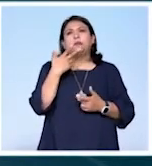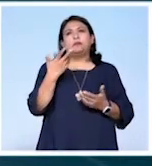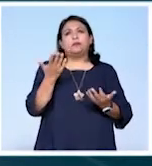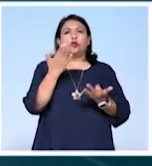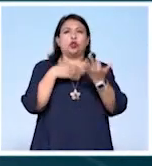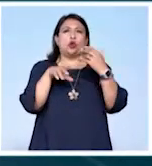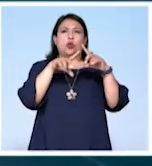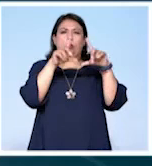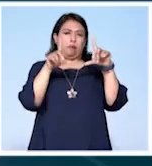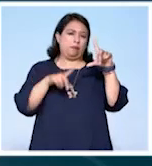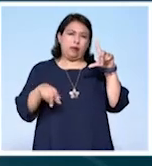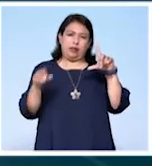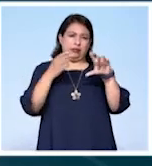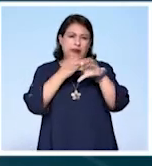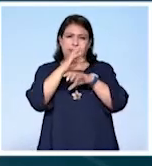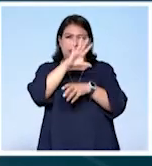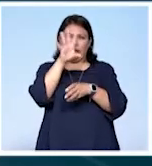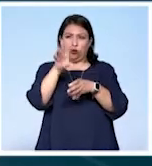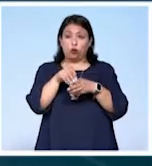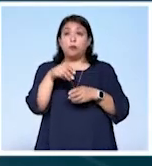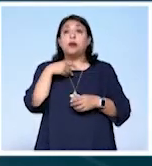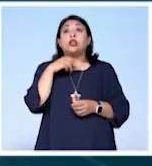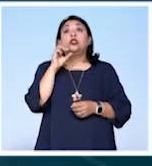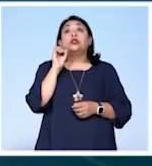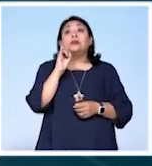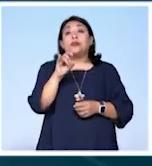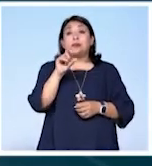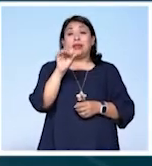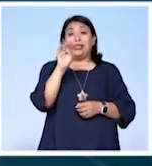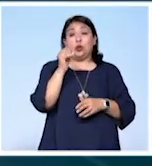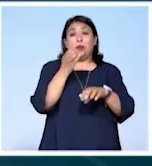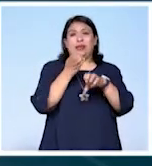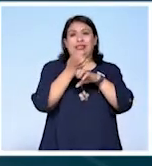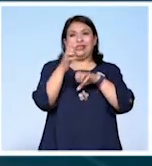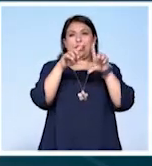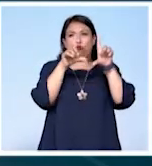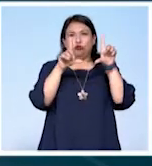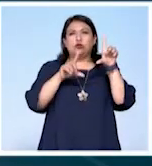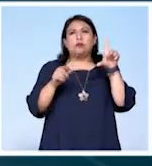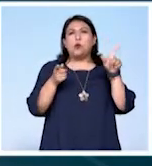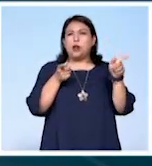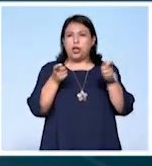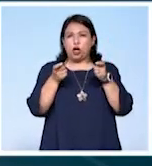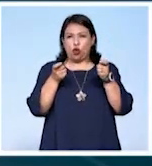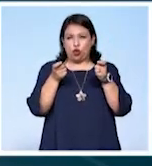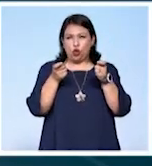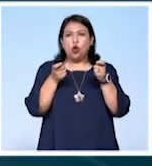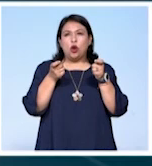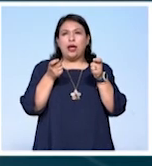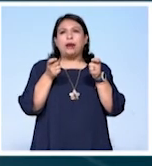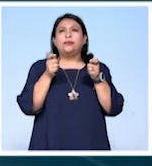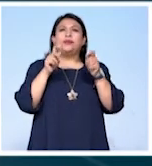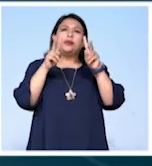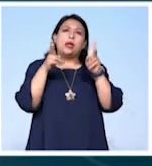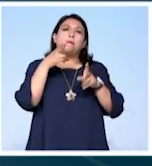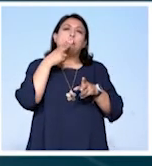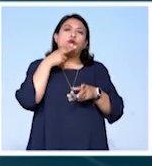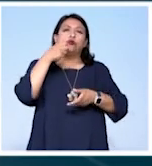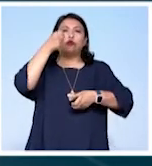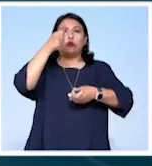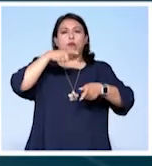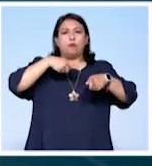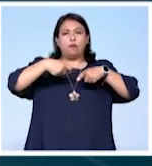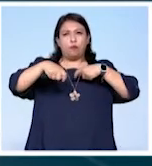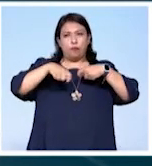de todo el país, de todos los estados. Si bien 29 estados de la República han regulado en materia de uso de bolsas de